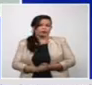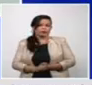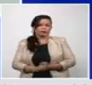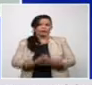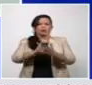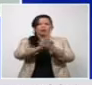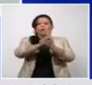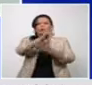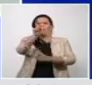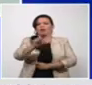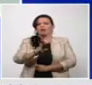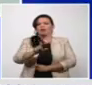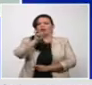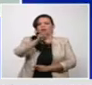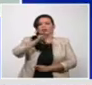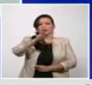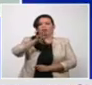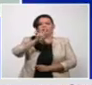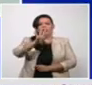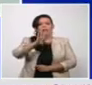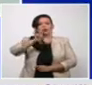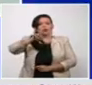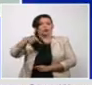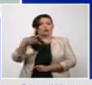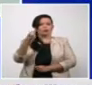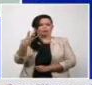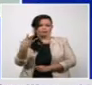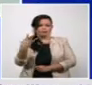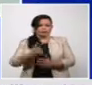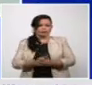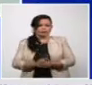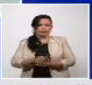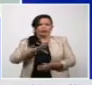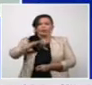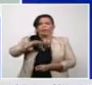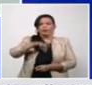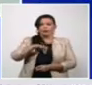con 124,3 y Pinar del Río